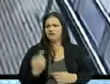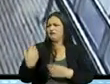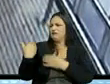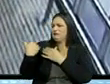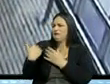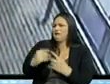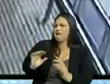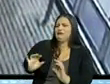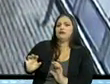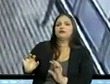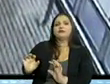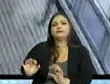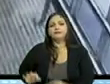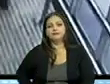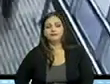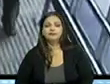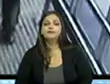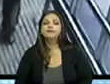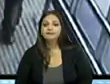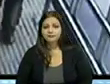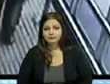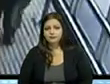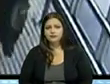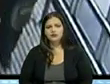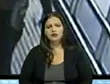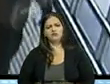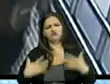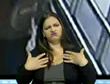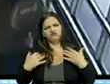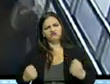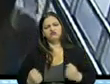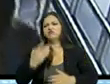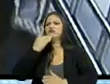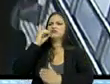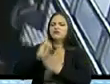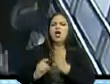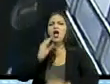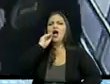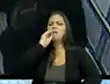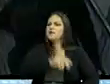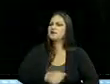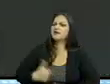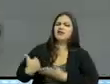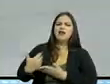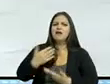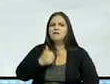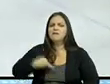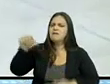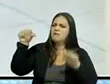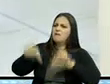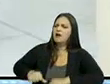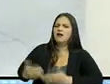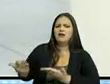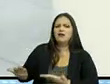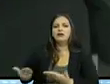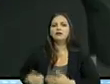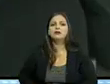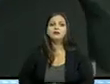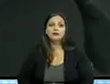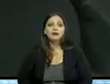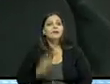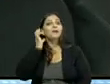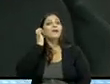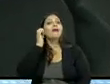y desistan de hacer el seguimiento y poner la denuncia hasta el final. Pero ameritaría entonces, tú que eres abogado, mi querido José